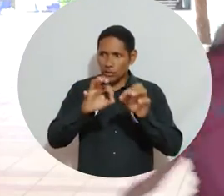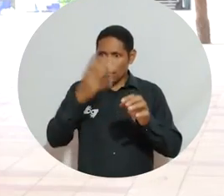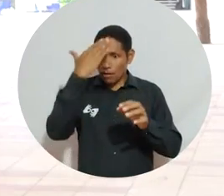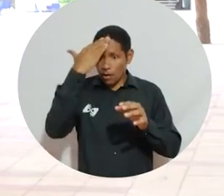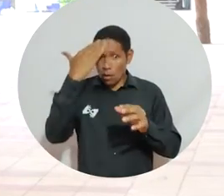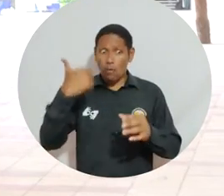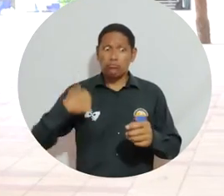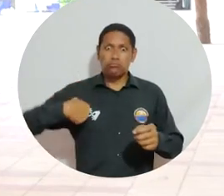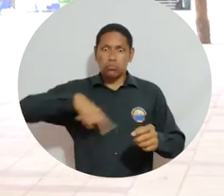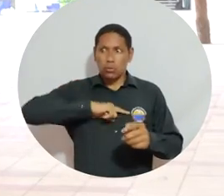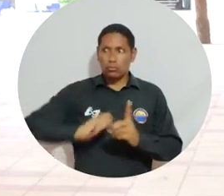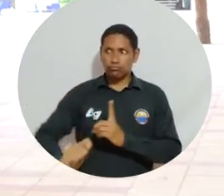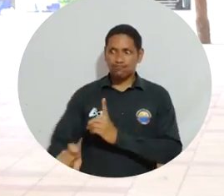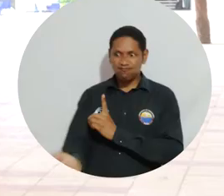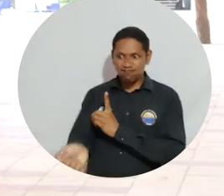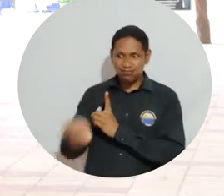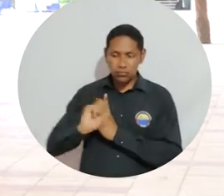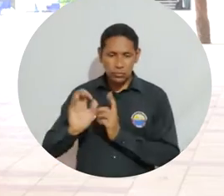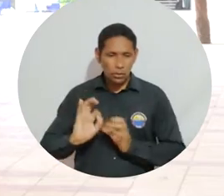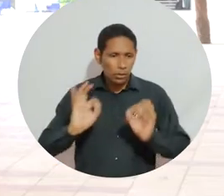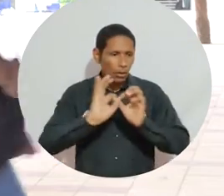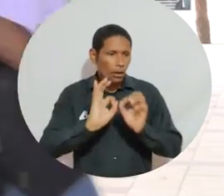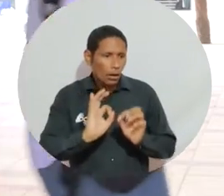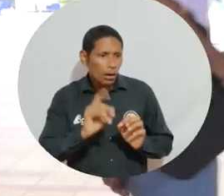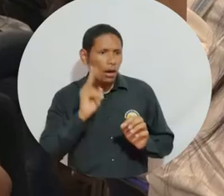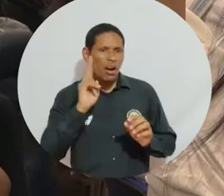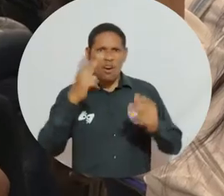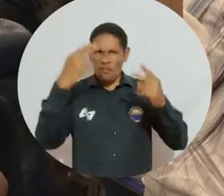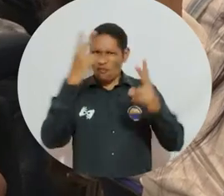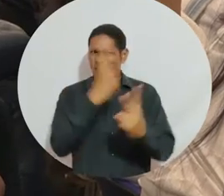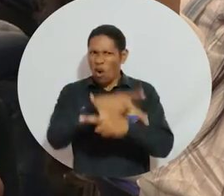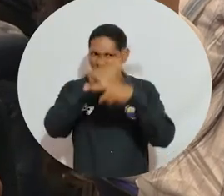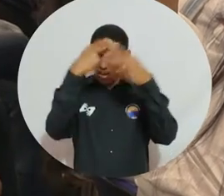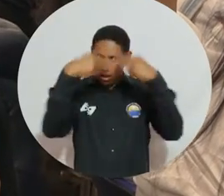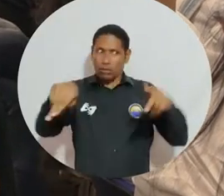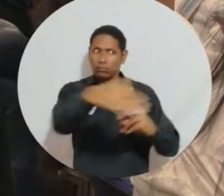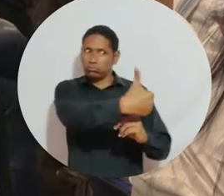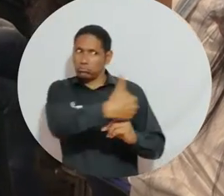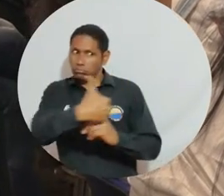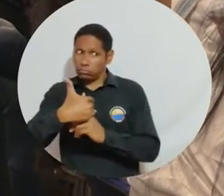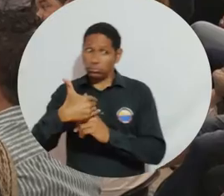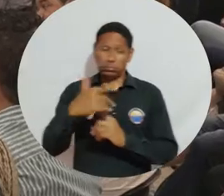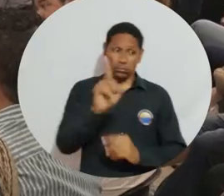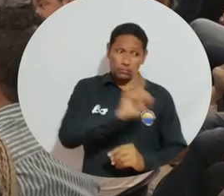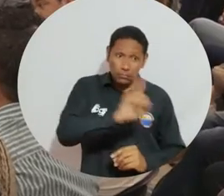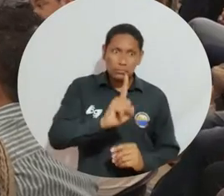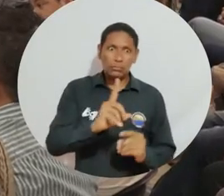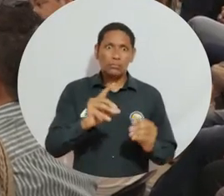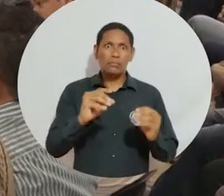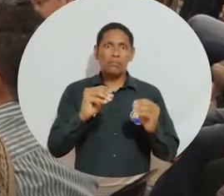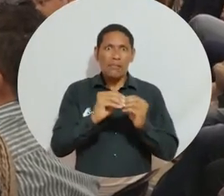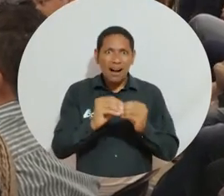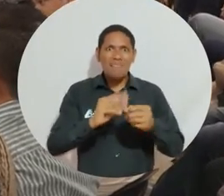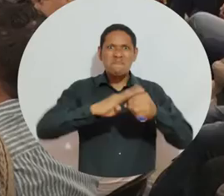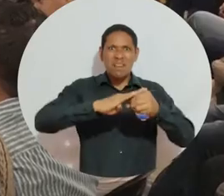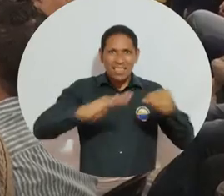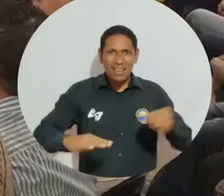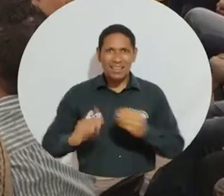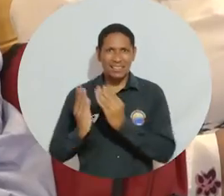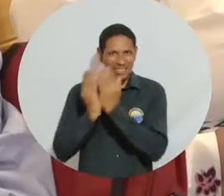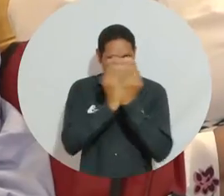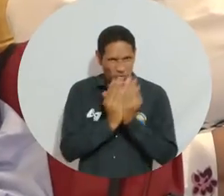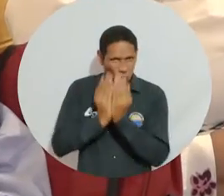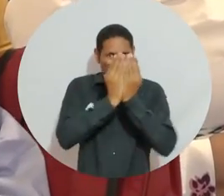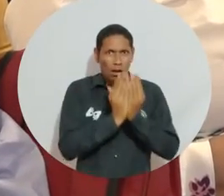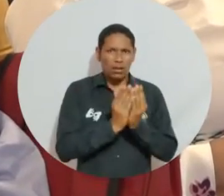adoptar un rol protagónico para la erradicación de la violencia pasada en género. Cada día desde los centros educativos del Magdalena